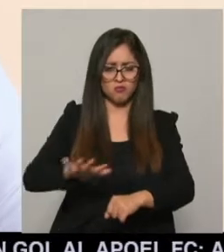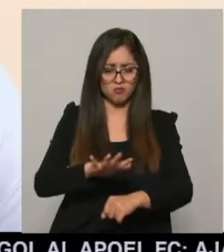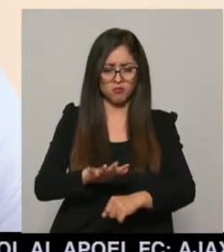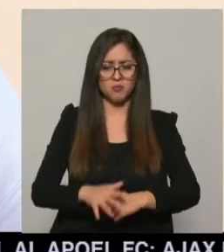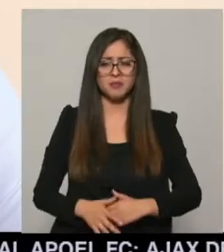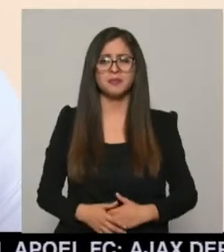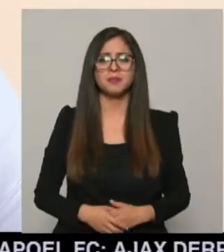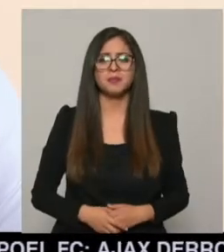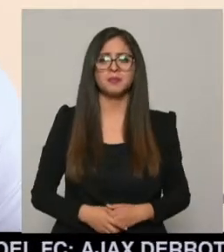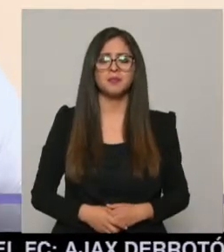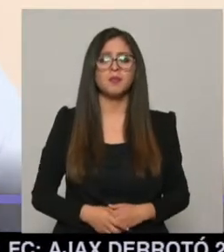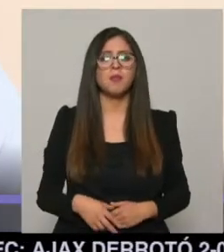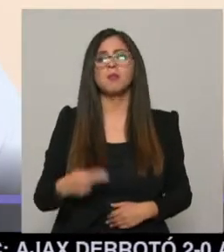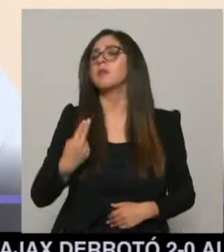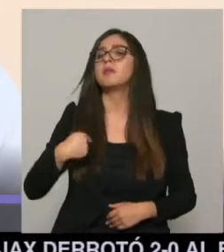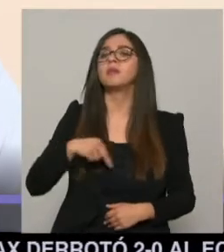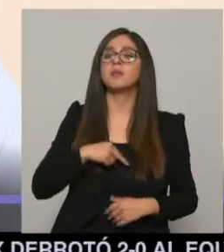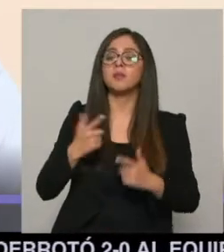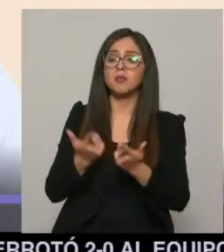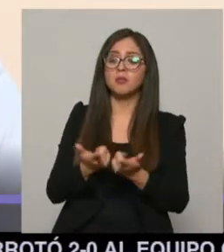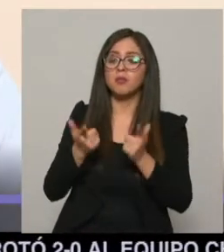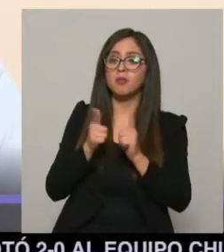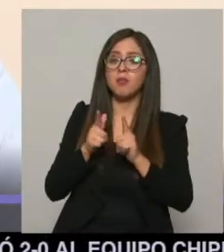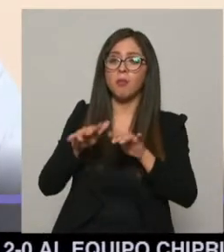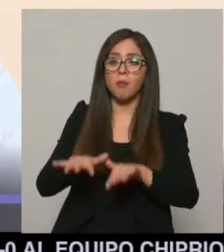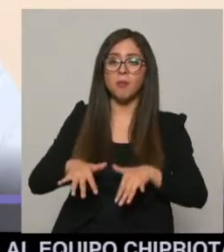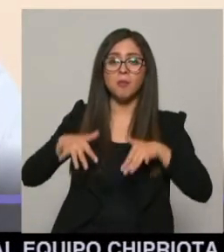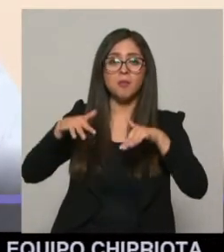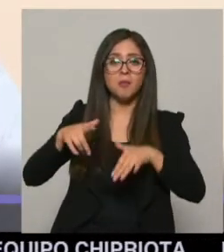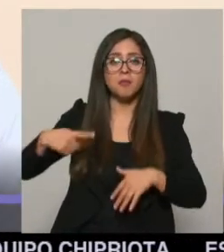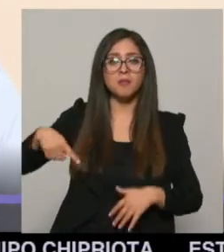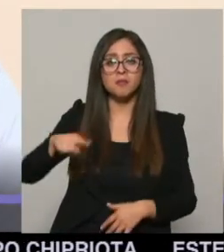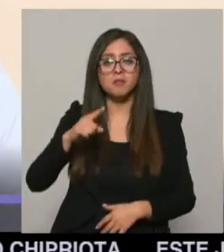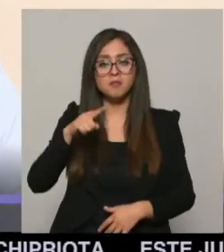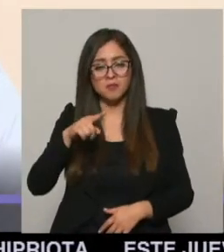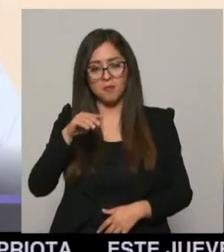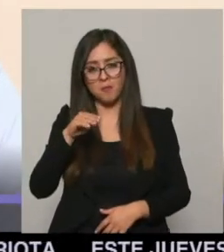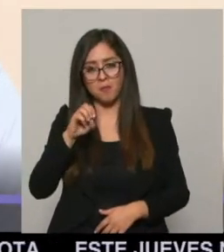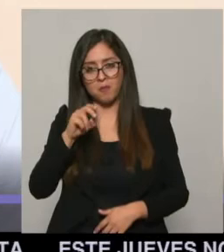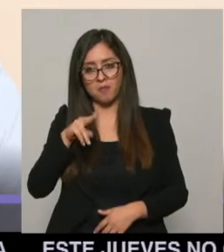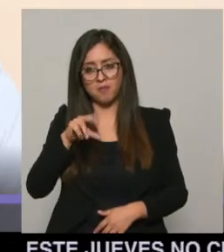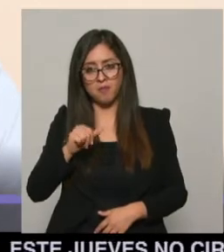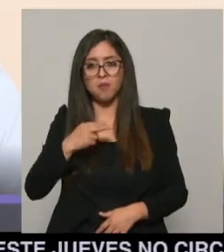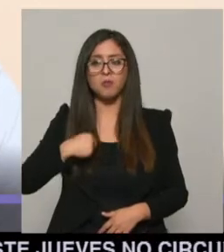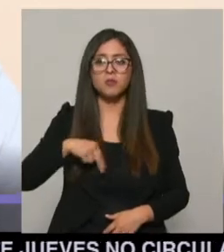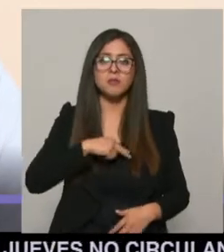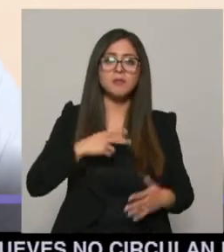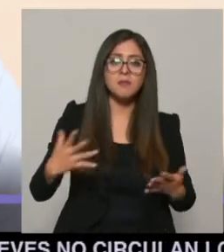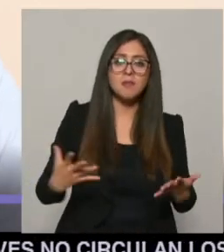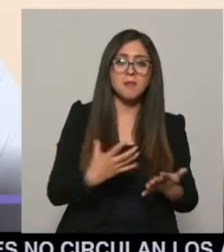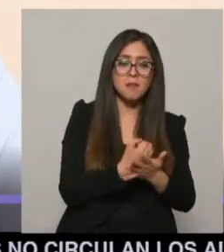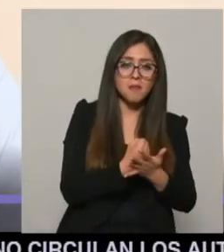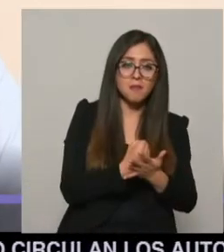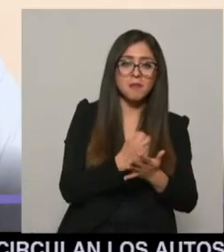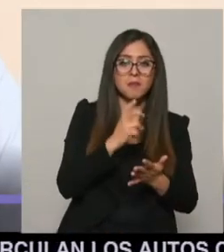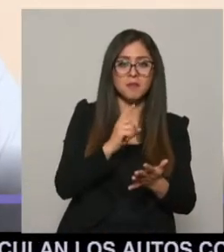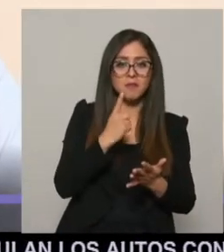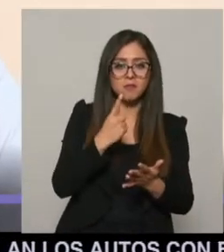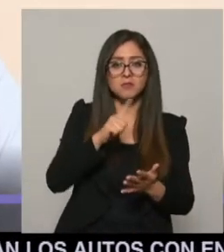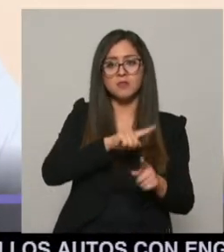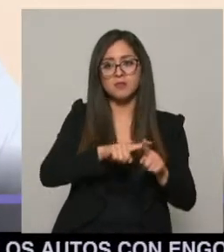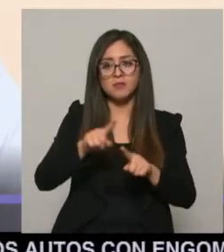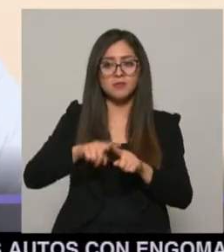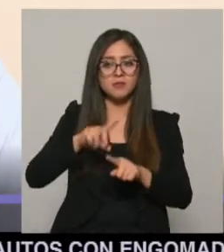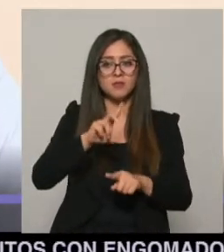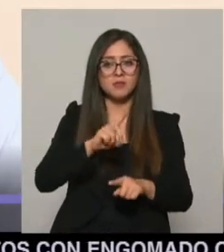grupo parlamentario en Morena, nosotros ganamos 31 de 33 distritos en la Ciudad de México. Un número. Y en números,